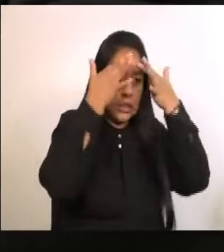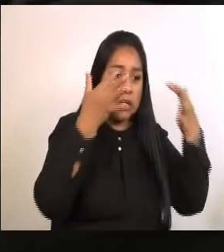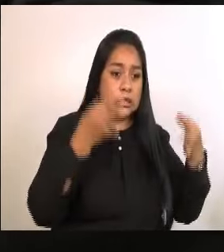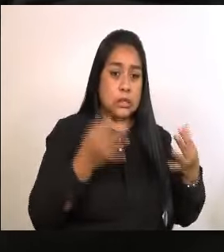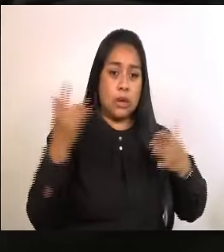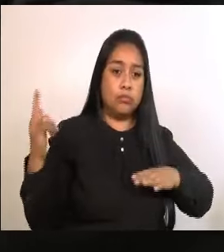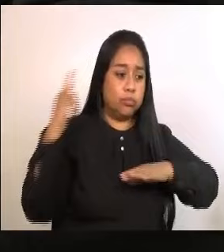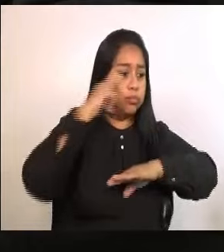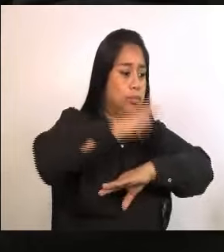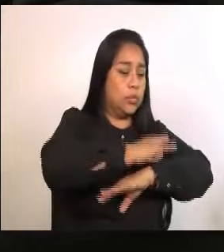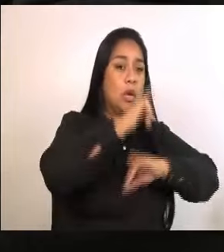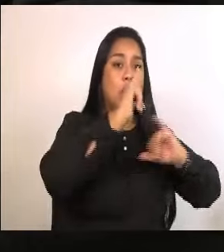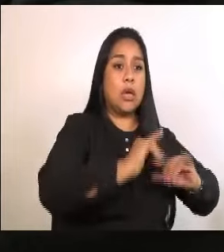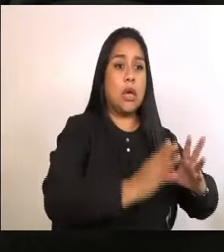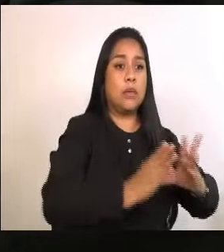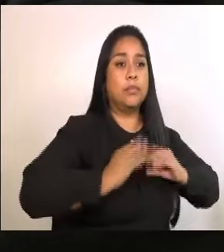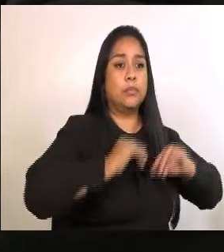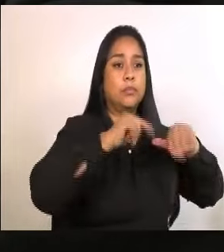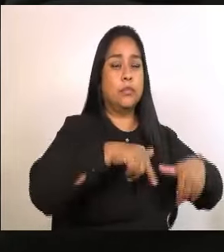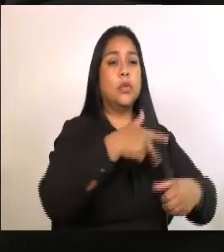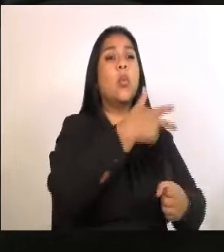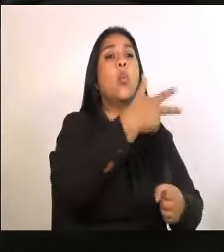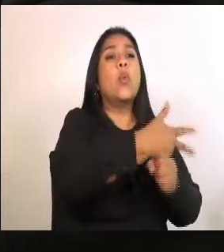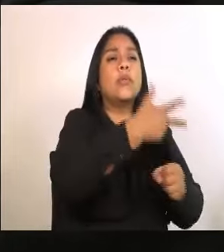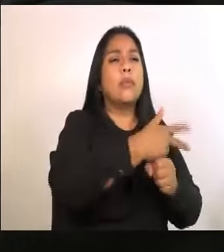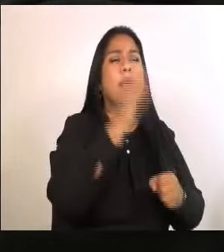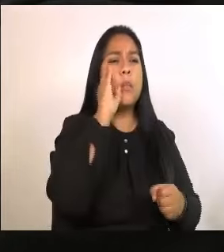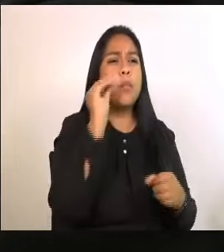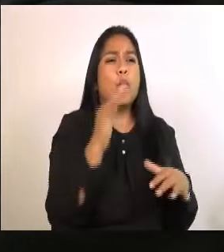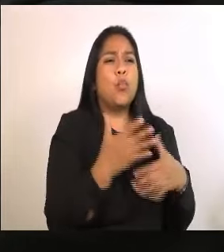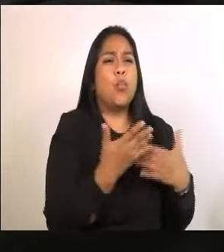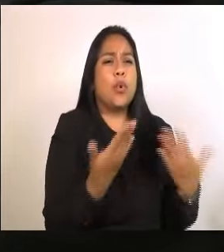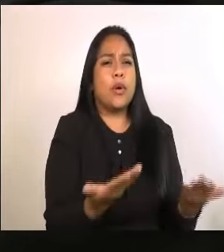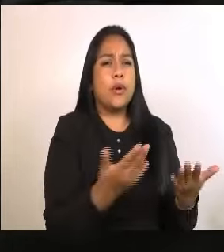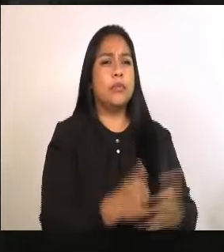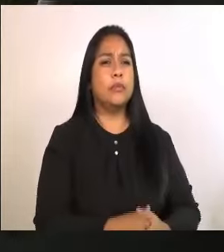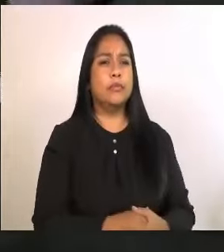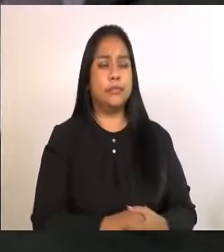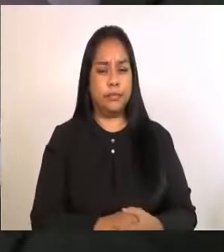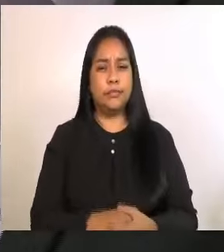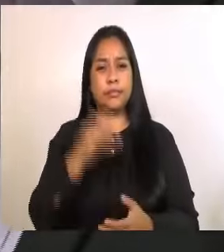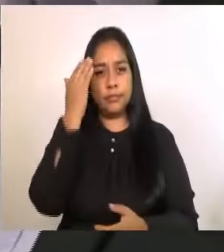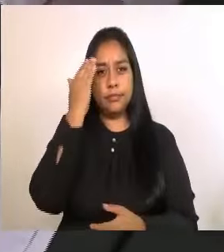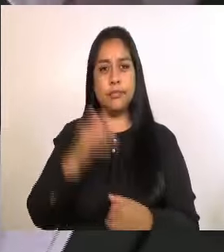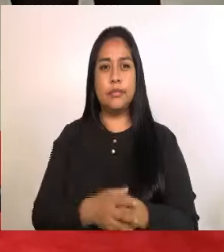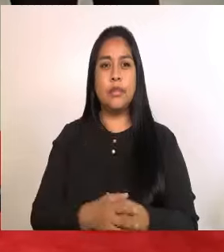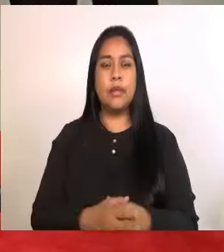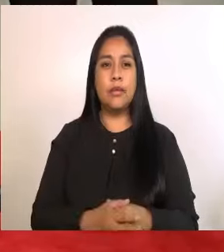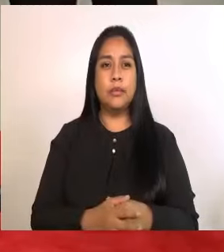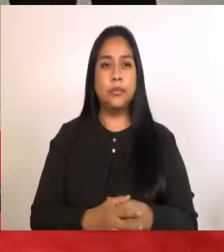que Guatemala sea el país que reciba a los nicaragüenses? Gracias.